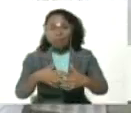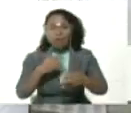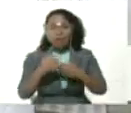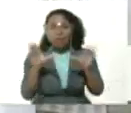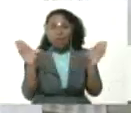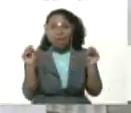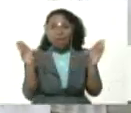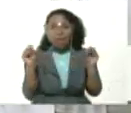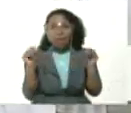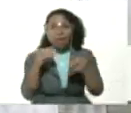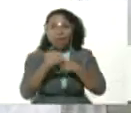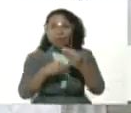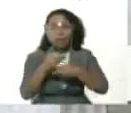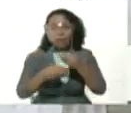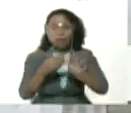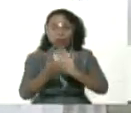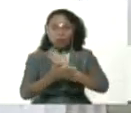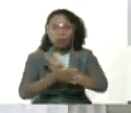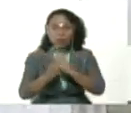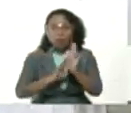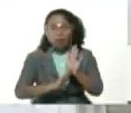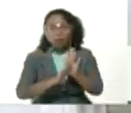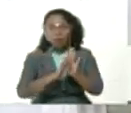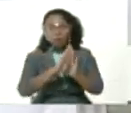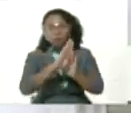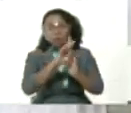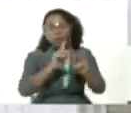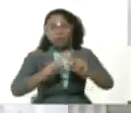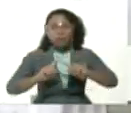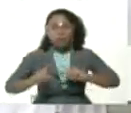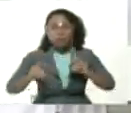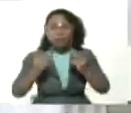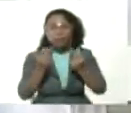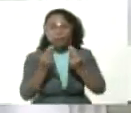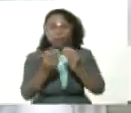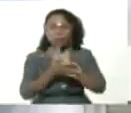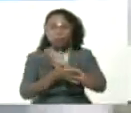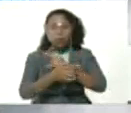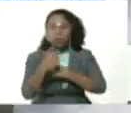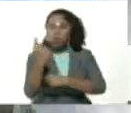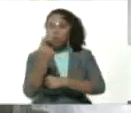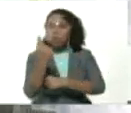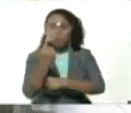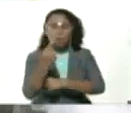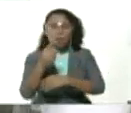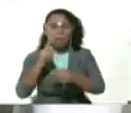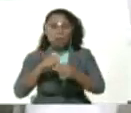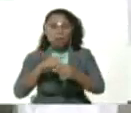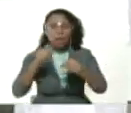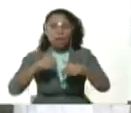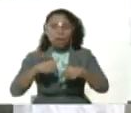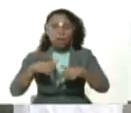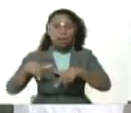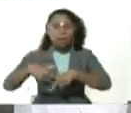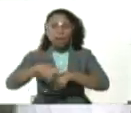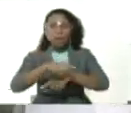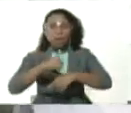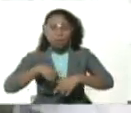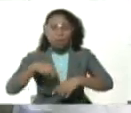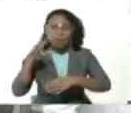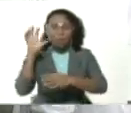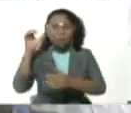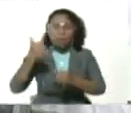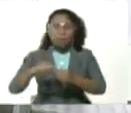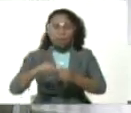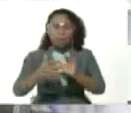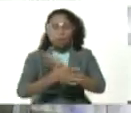han logrado surgir en la diversificación de la economía. Ya no solamente es el petróleo del lago de Maracaibo, un lago bendito, hermano